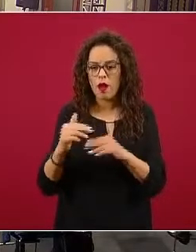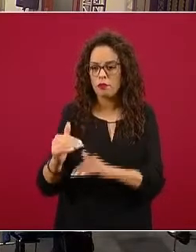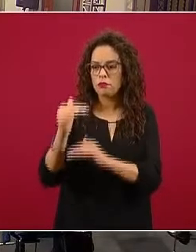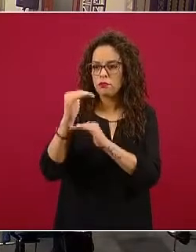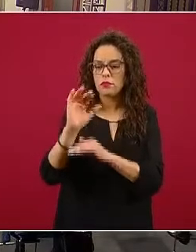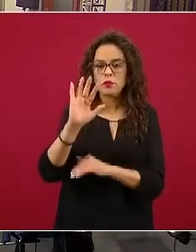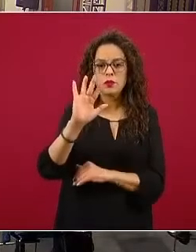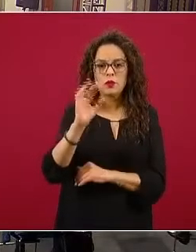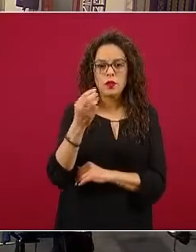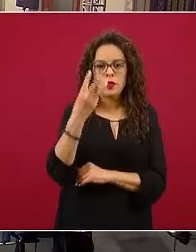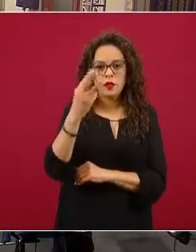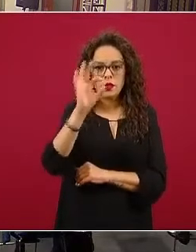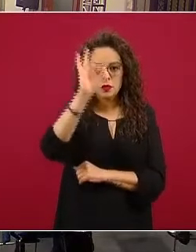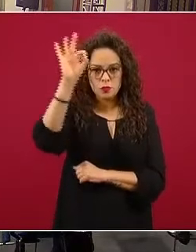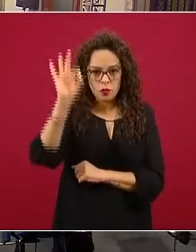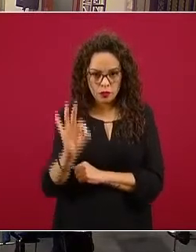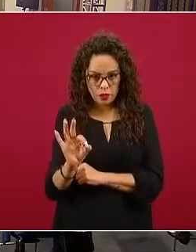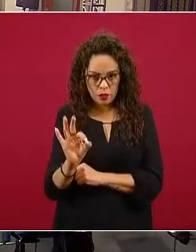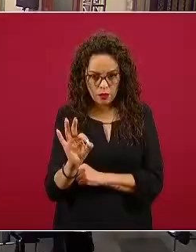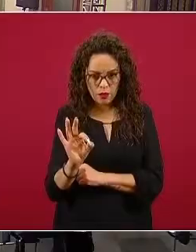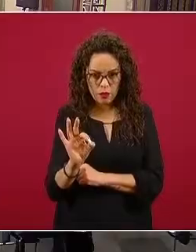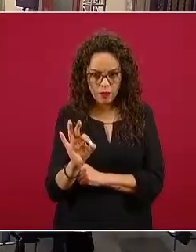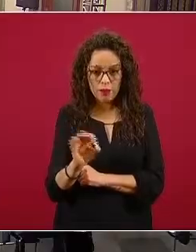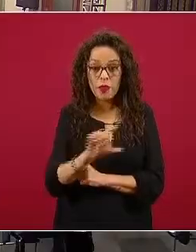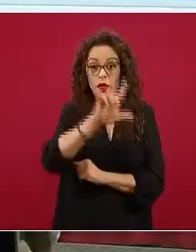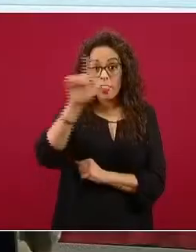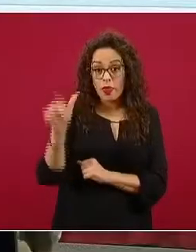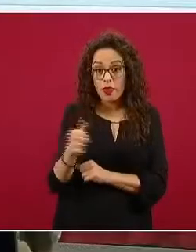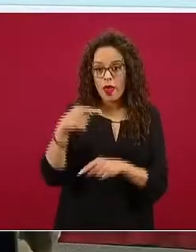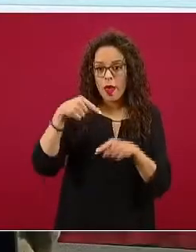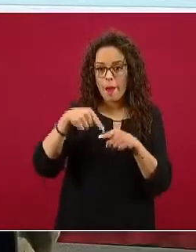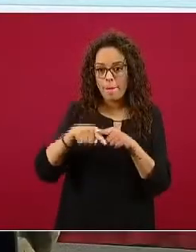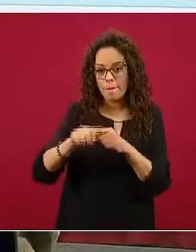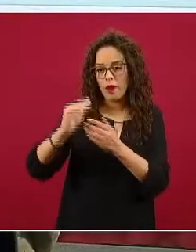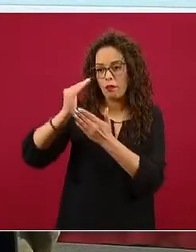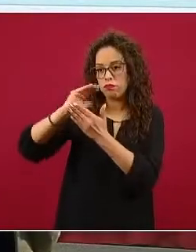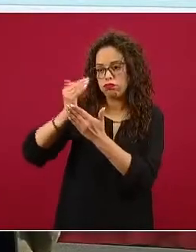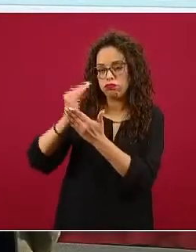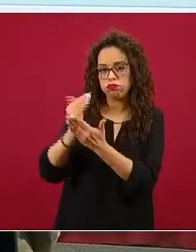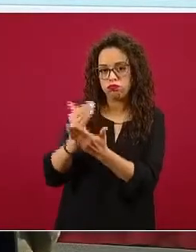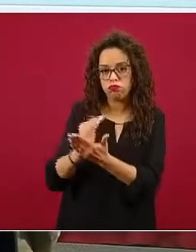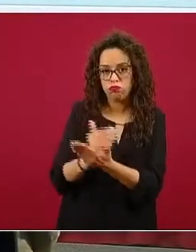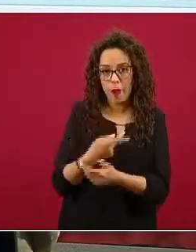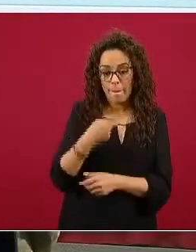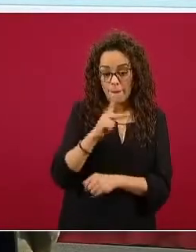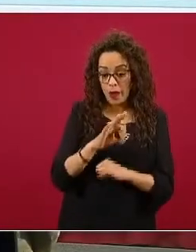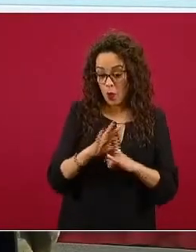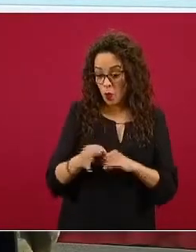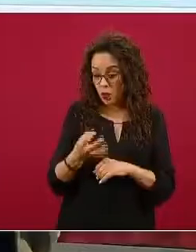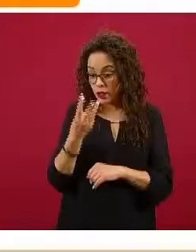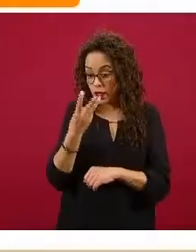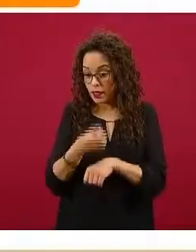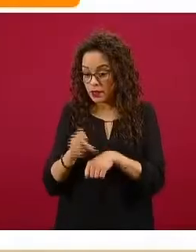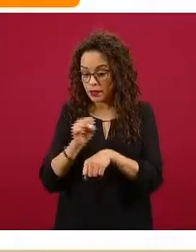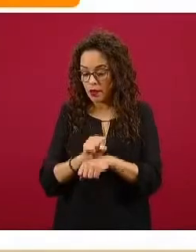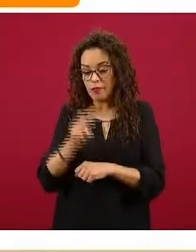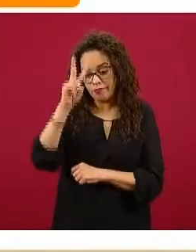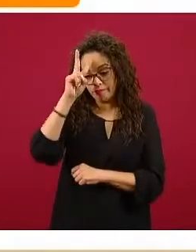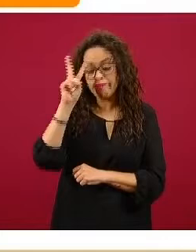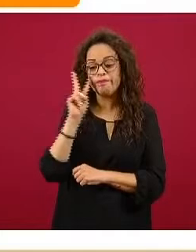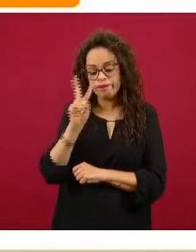53% de positividad. Viene una tendencia descendente, pero la de las últimas 3 semanas hemos visto un comportamiento en donde ha